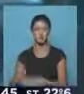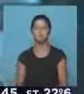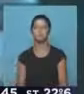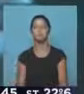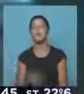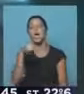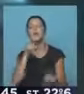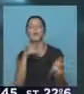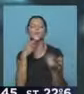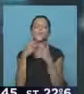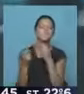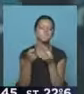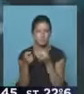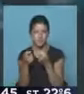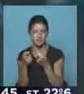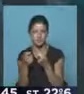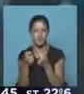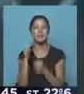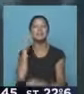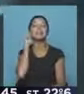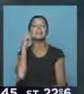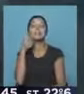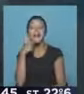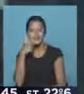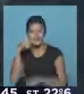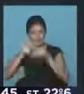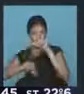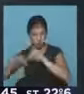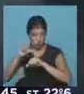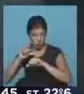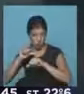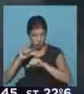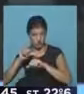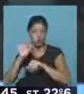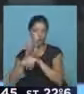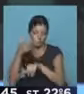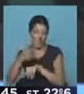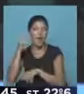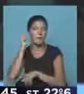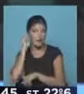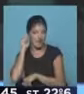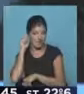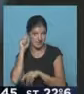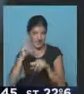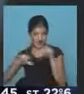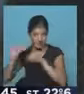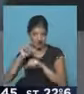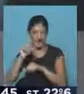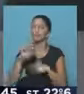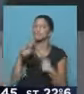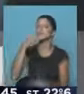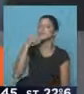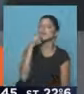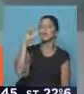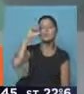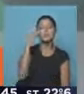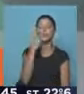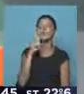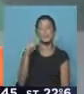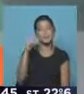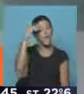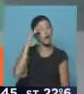son las siguientes. Se usó un gas químico, que es un arma química, y Seúl, de hecho, Corea del Sur, dice, bueno, hay que sancionar a Corea